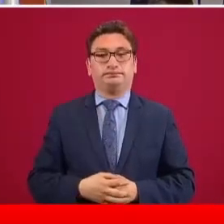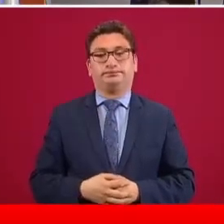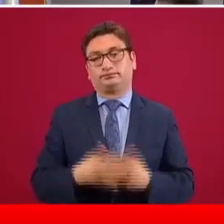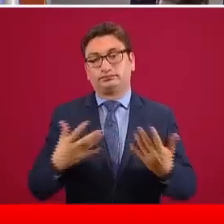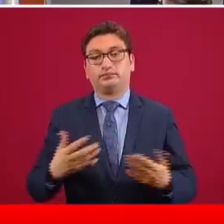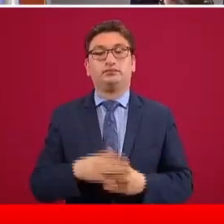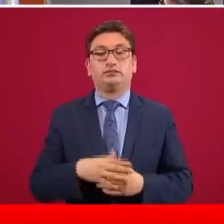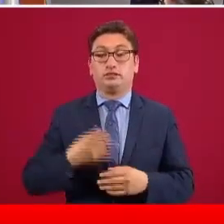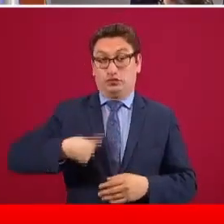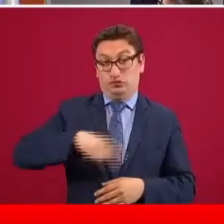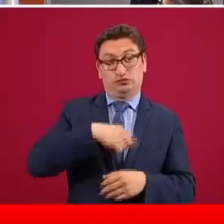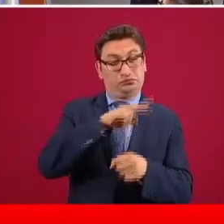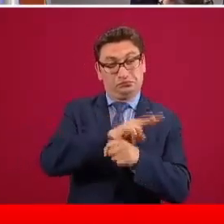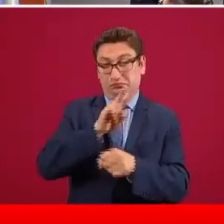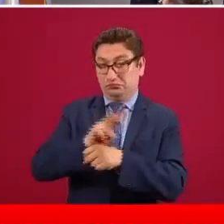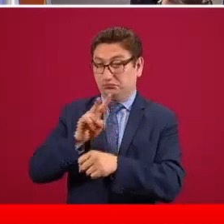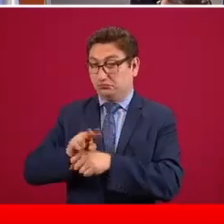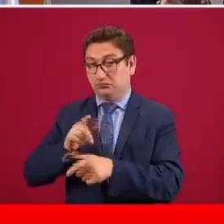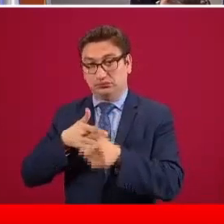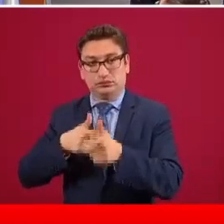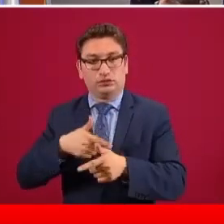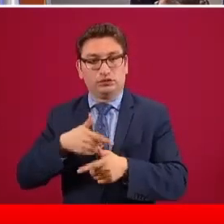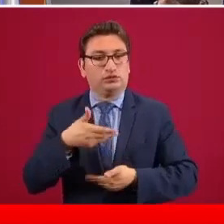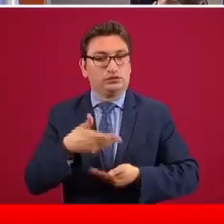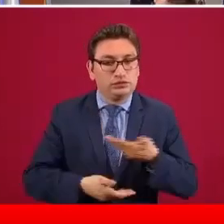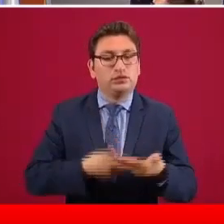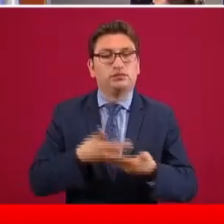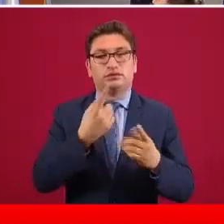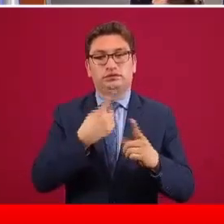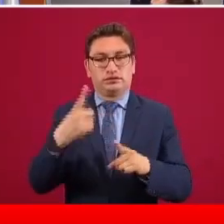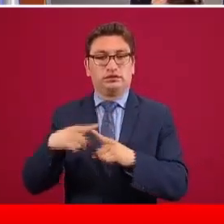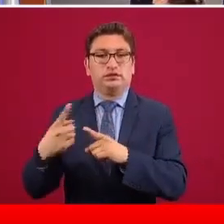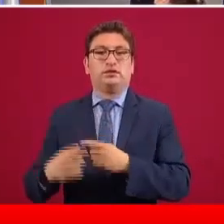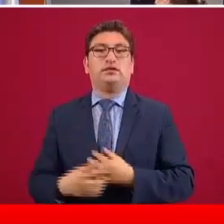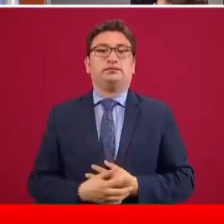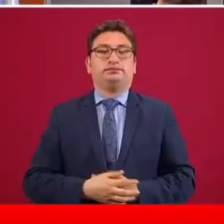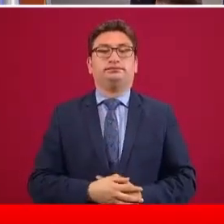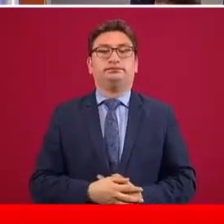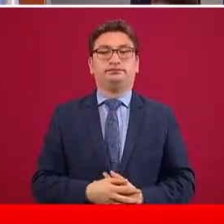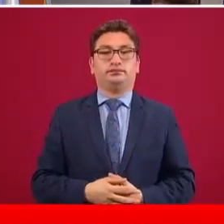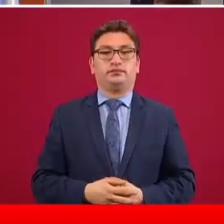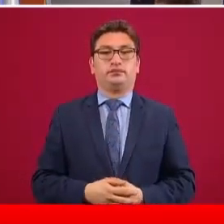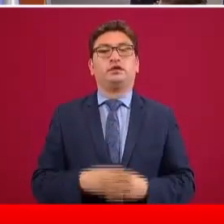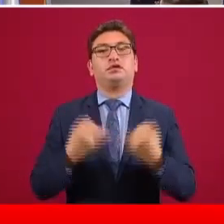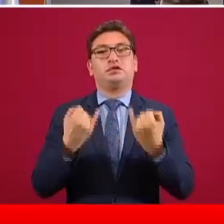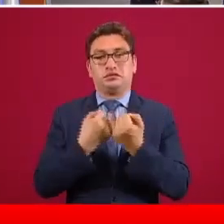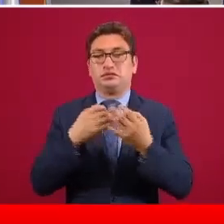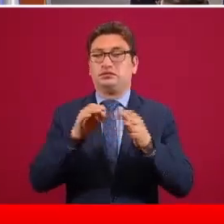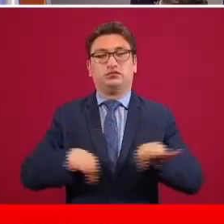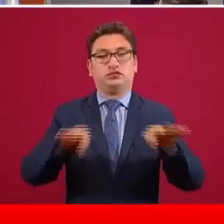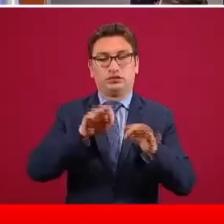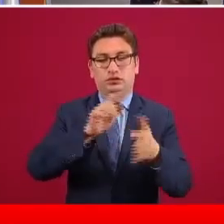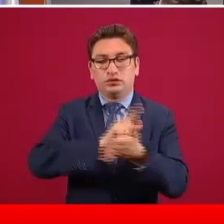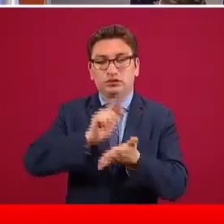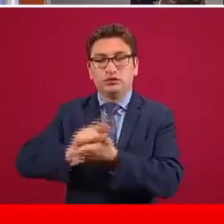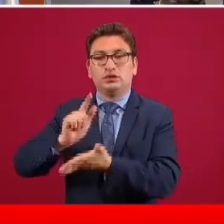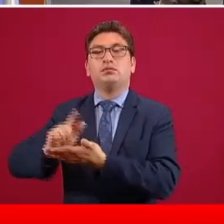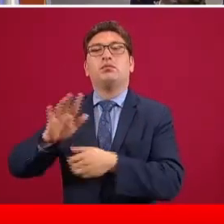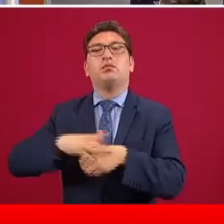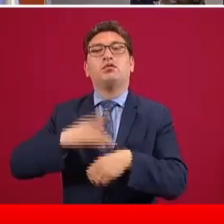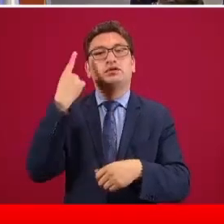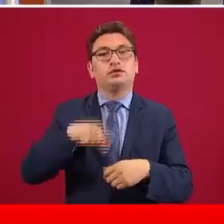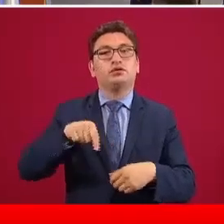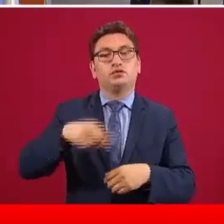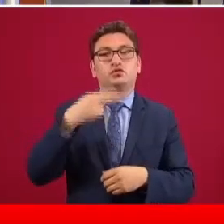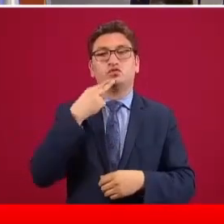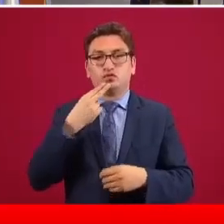Y seguimos monitoreando los servicios sanitarios, servicio que es muy importante que esté muy limpio, porque se sigue utilizando